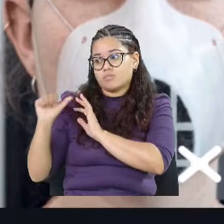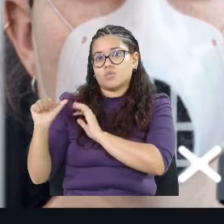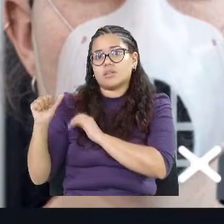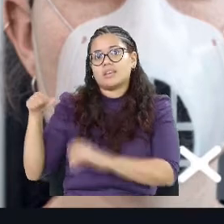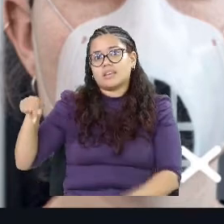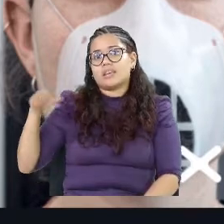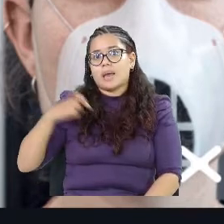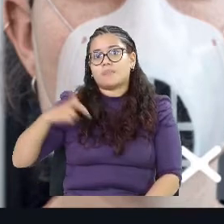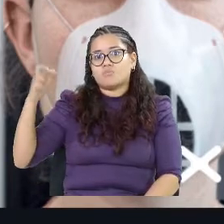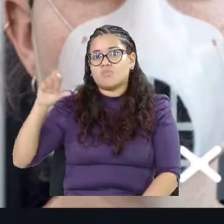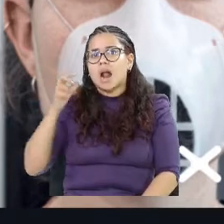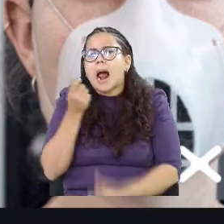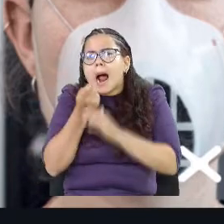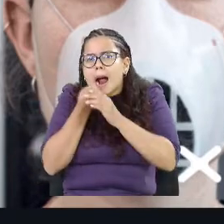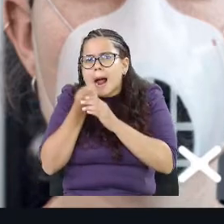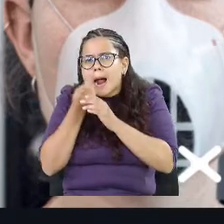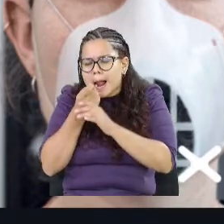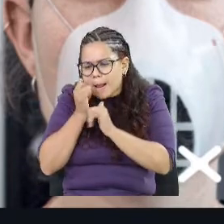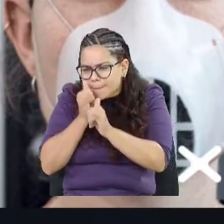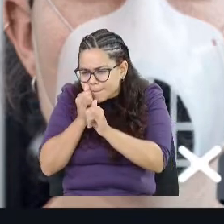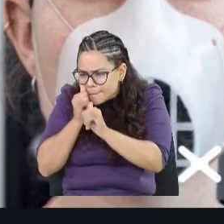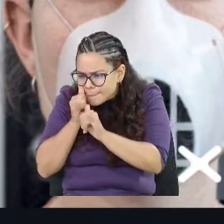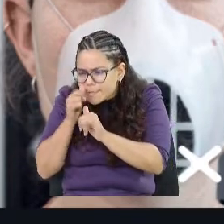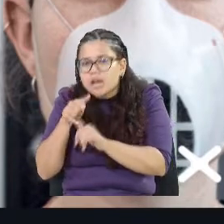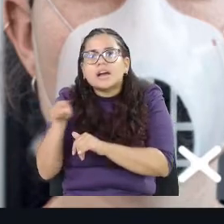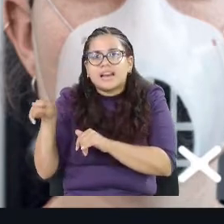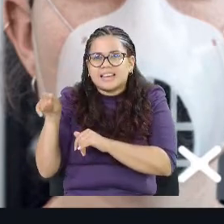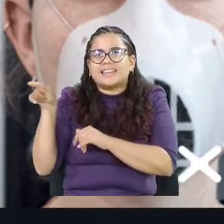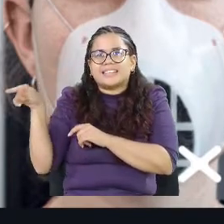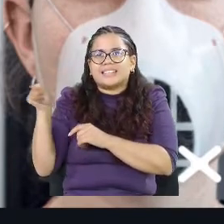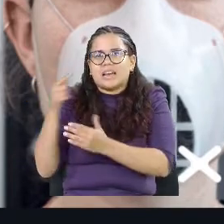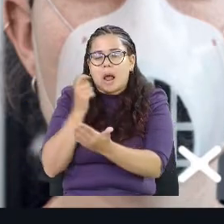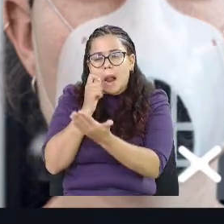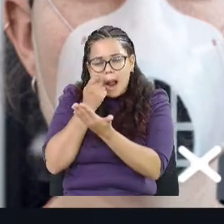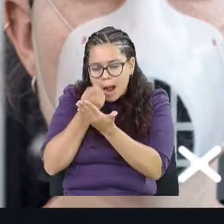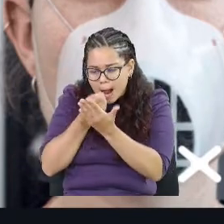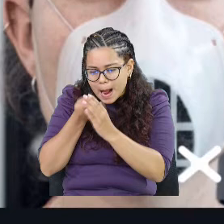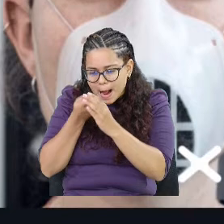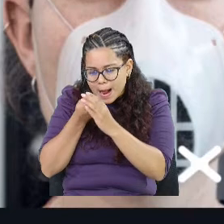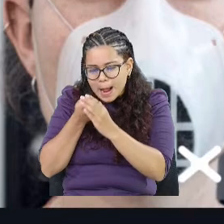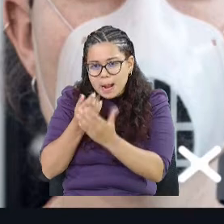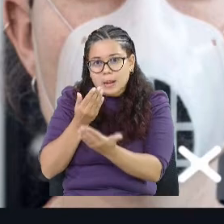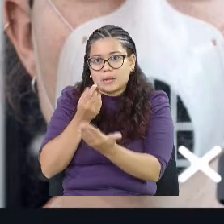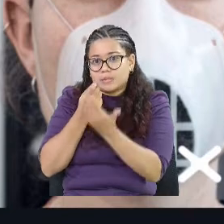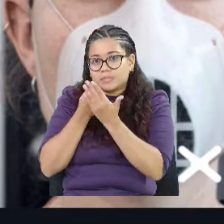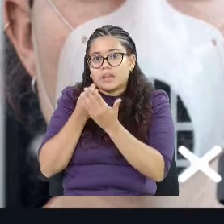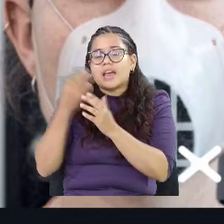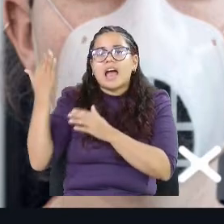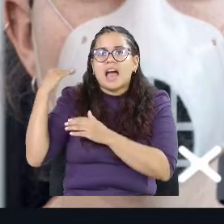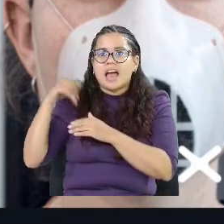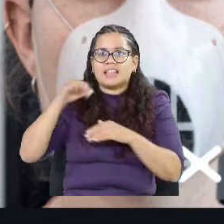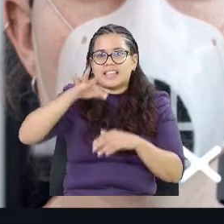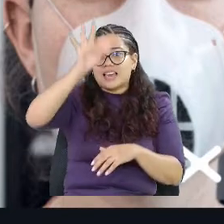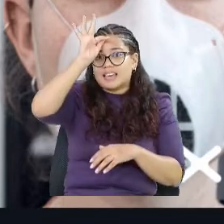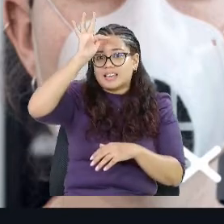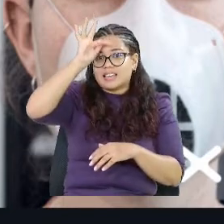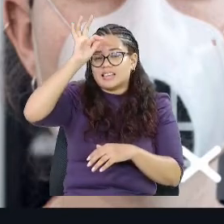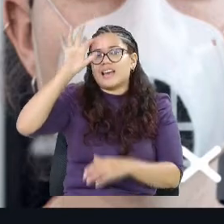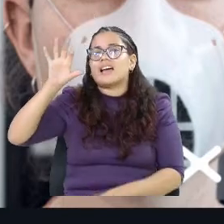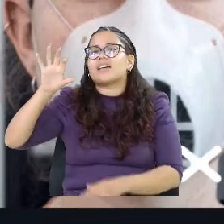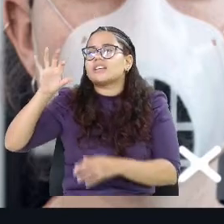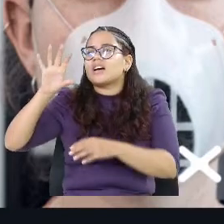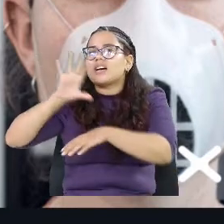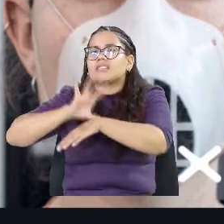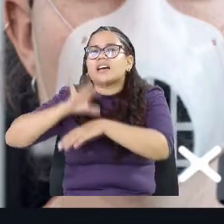es bacterióloga. Ella trabajaba en la clínica San Francisco aquí en Tuluá.